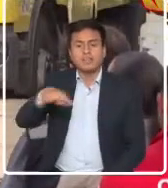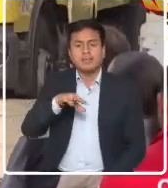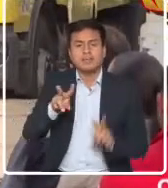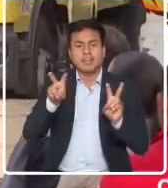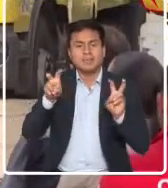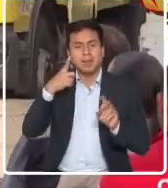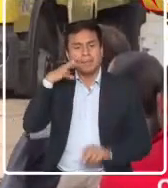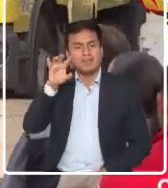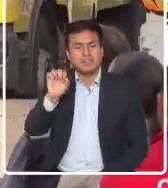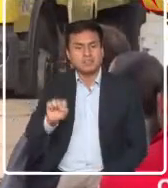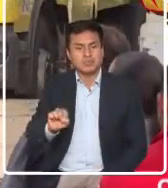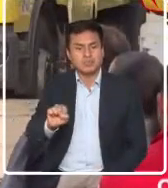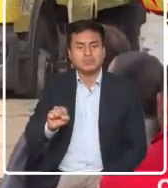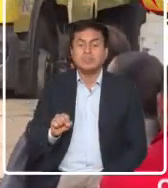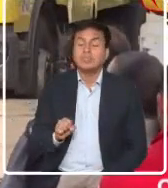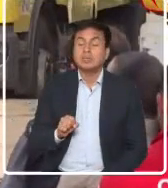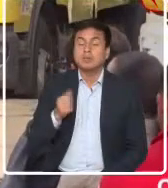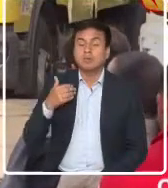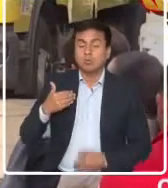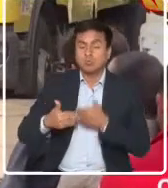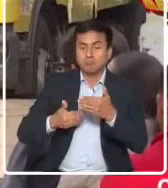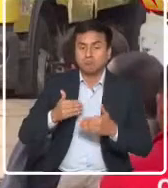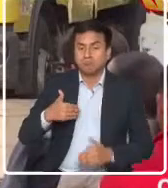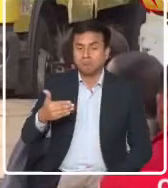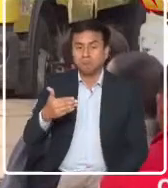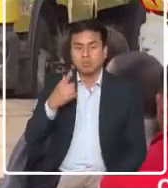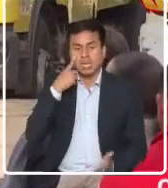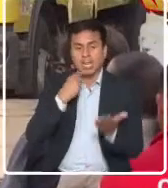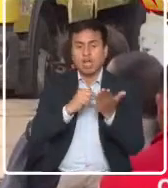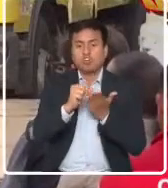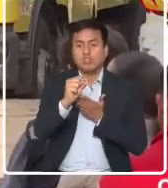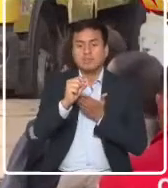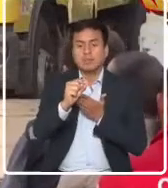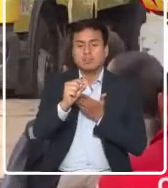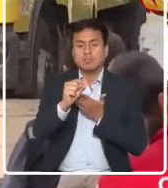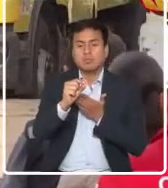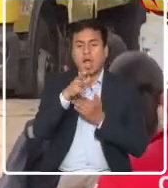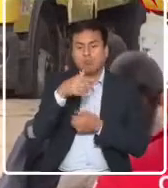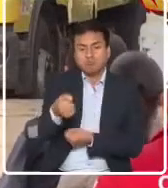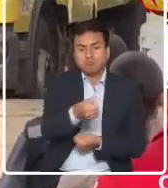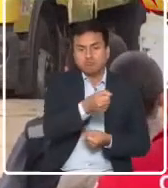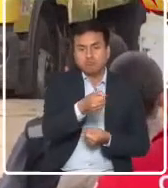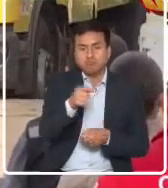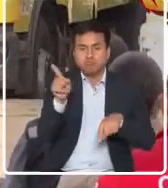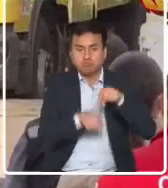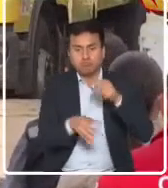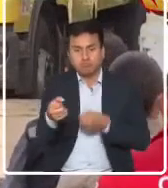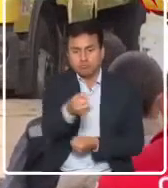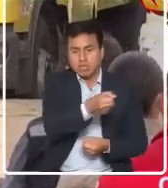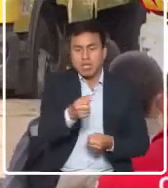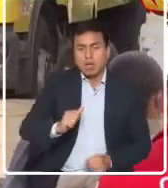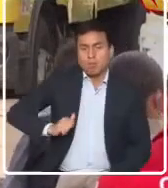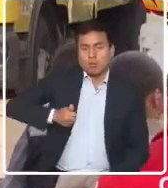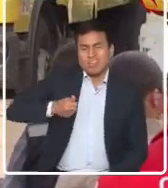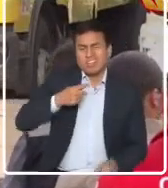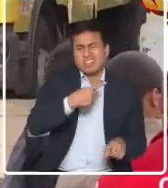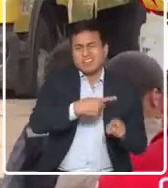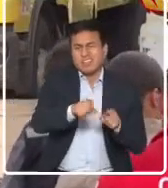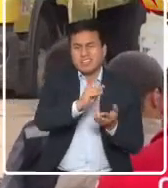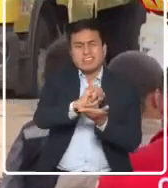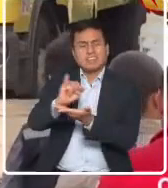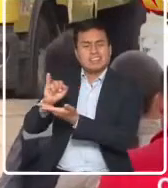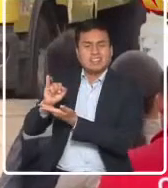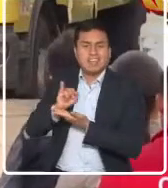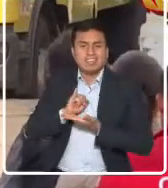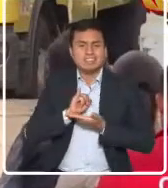materia de prevención. Para continuar, se entregarán reconocimientos a brigadistas, combatientes y voluntarios de las diferentes